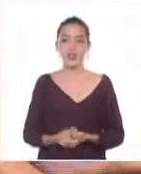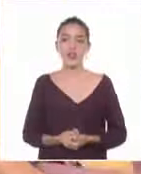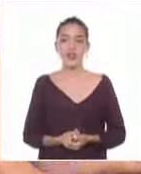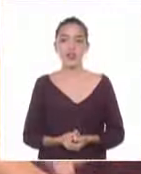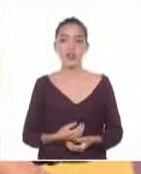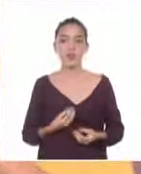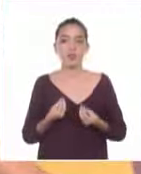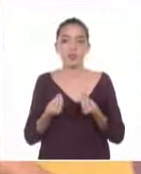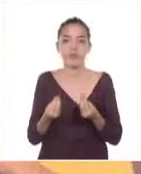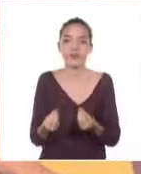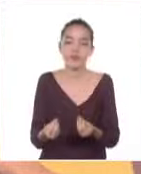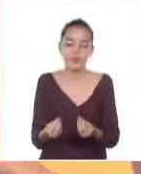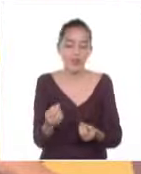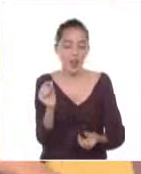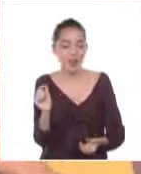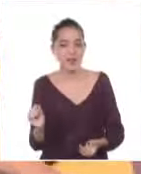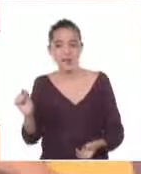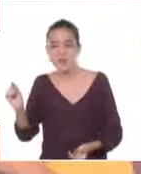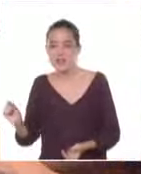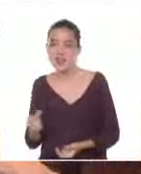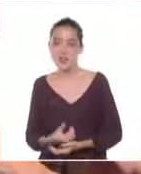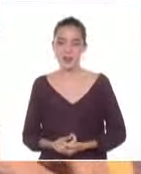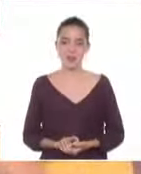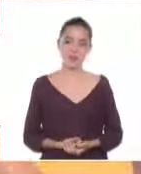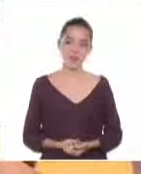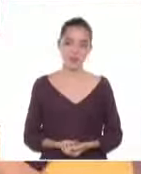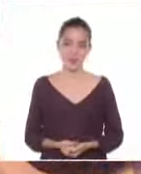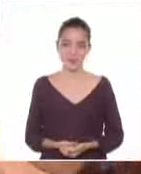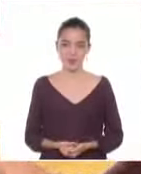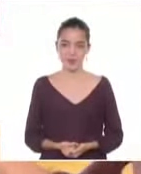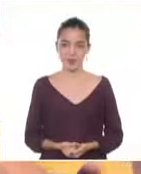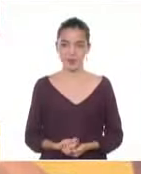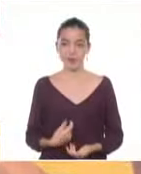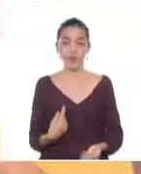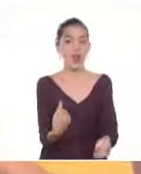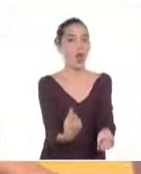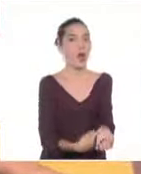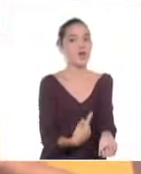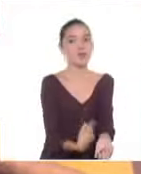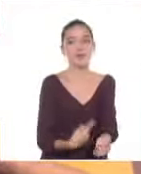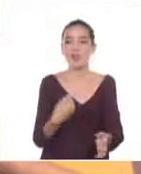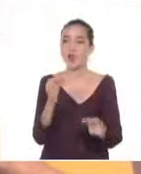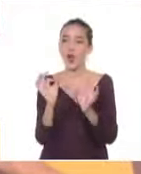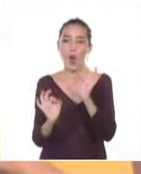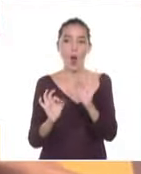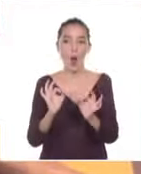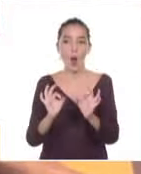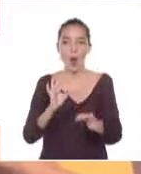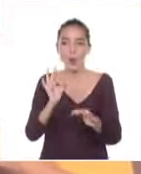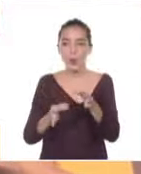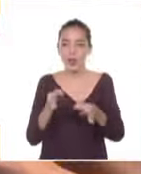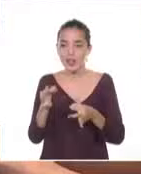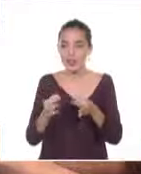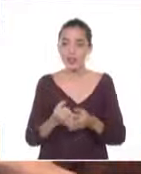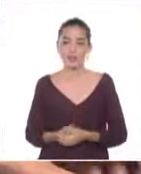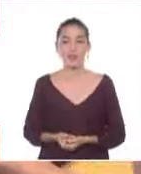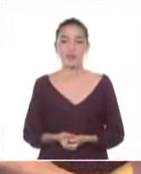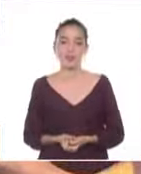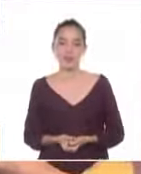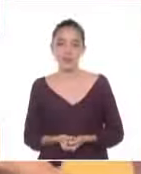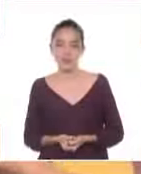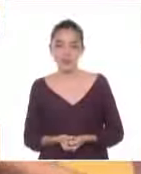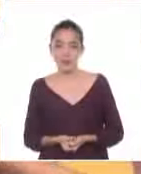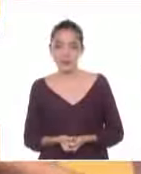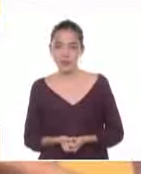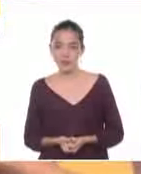bonitas que tiene este barrio es poder conservar nuestras tradiciones, nuestros géneros musicales, poder llegar directamente a la comunidad dentro del